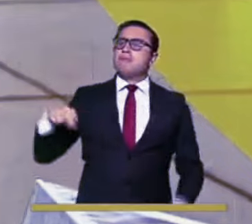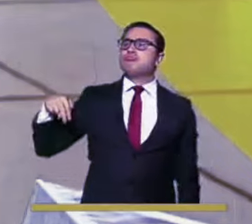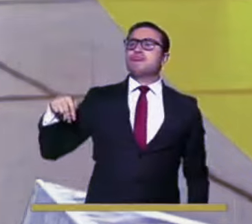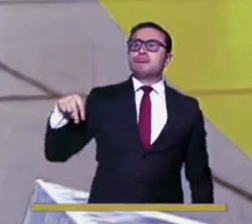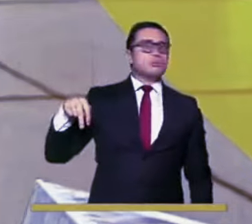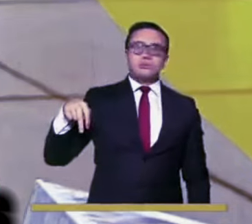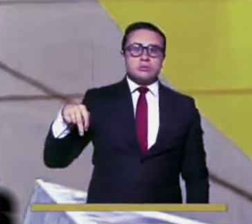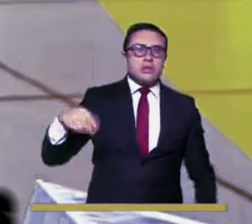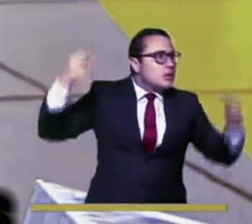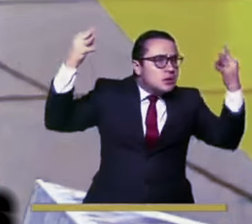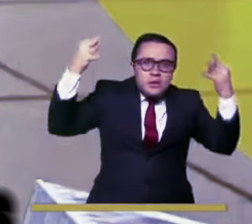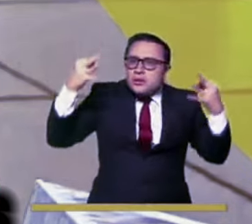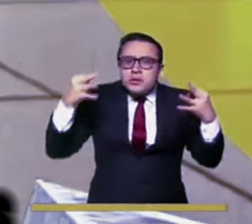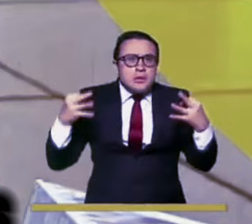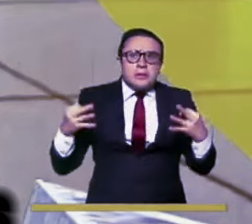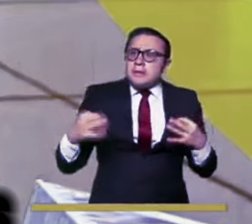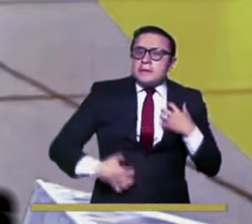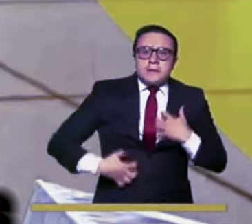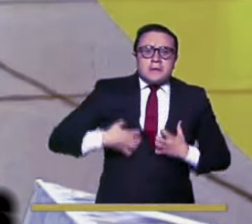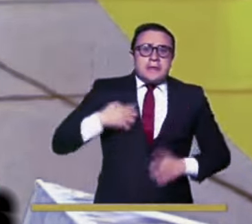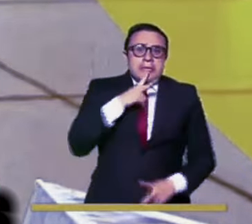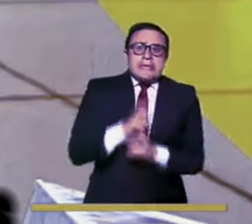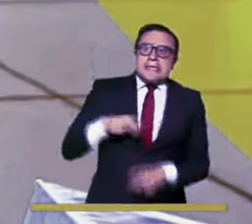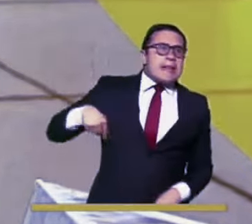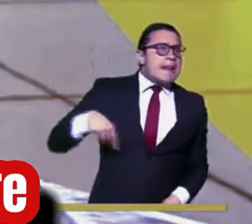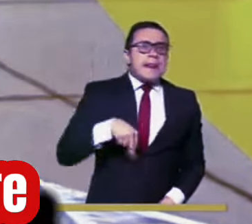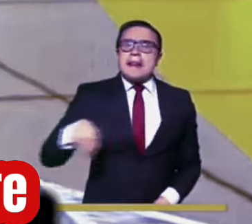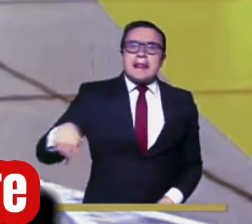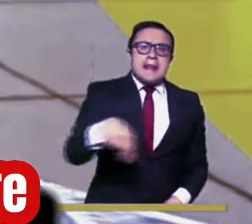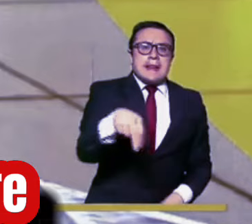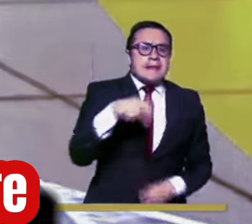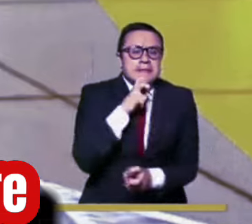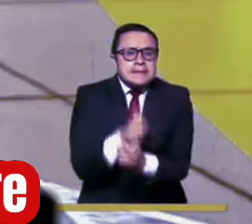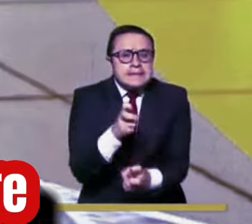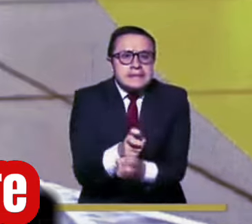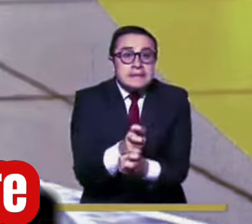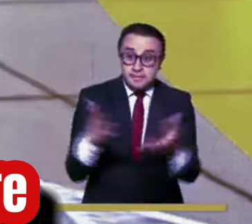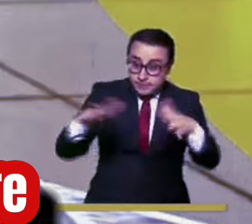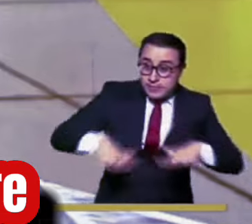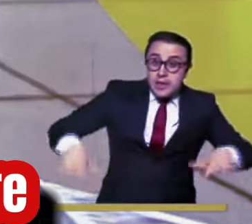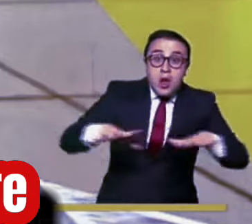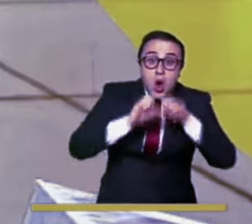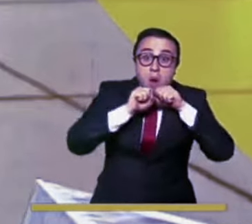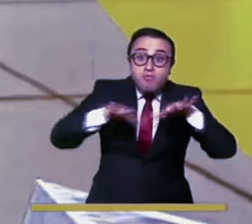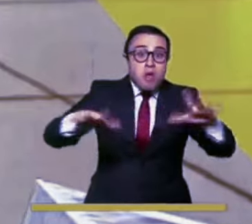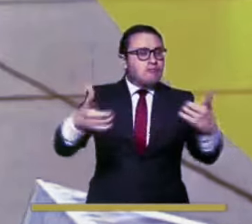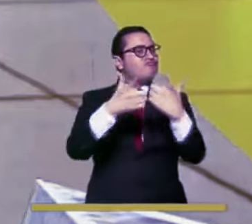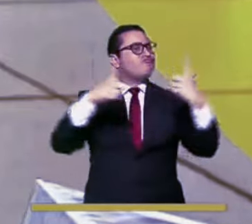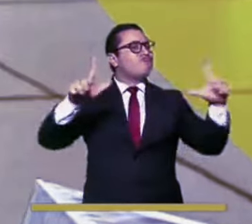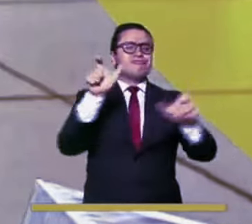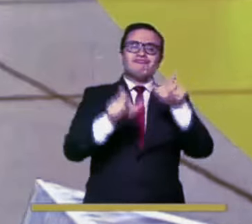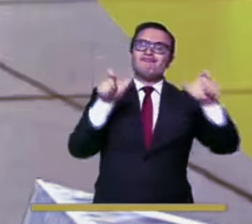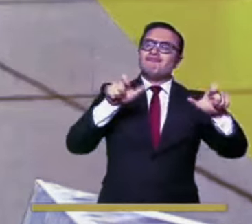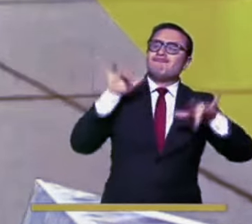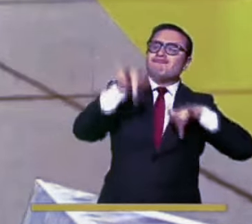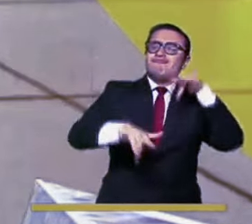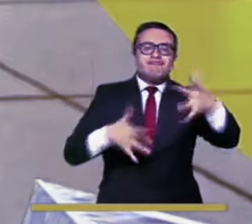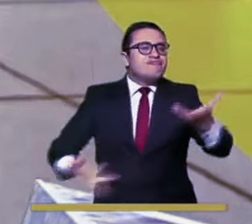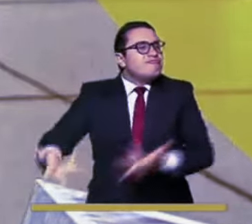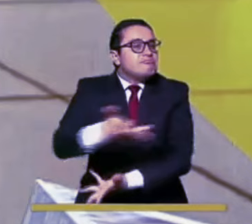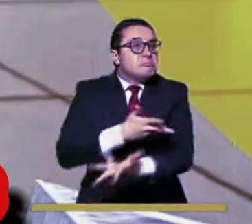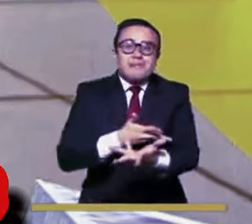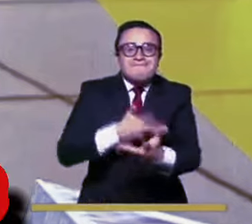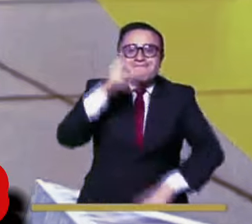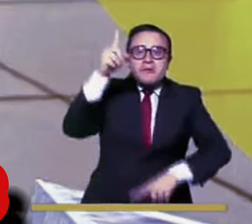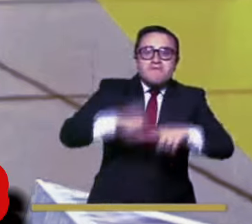más inseguros, de difícil tránsito para los peatones. Este espacio público deja de estar libre para el disfrute de la